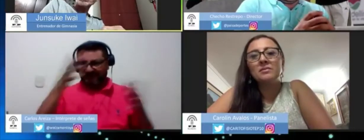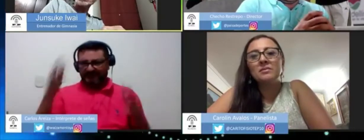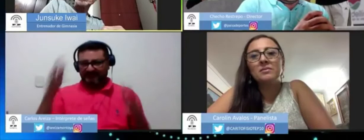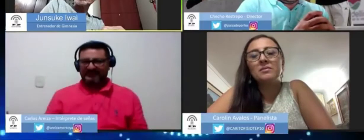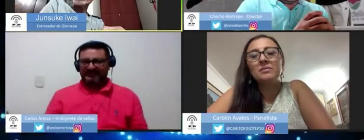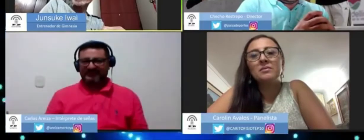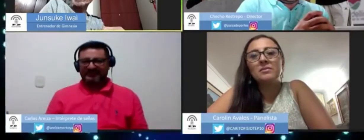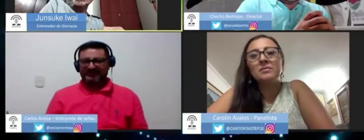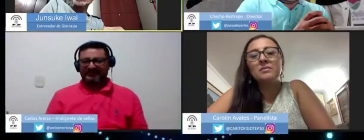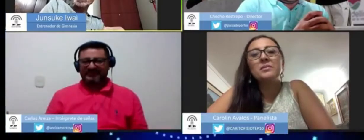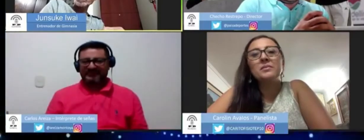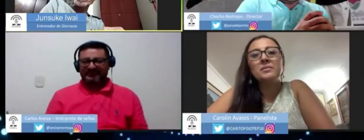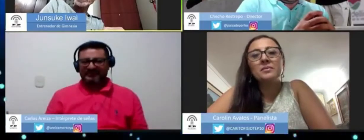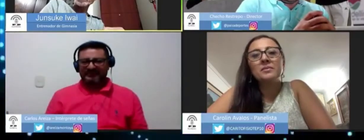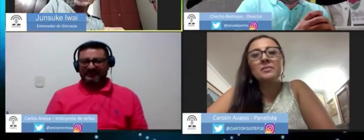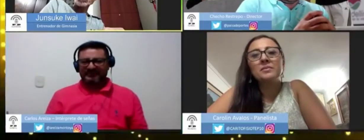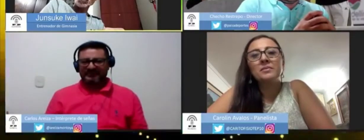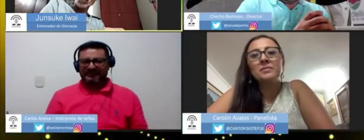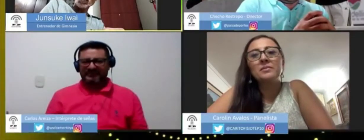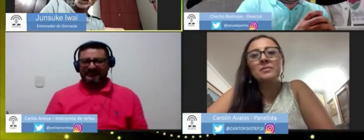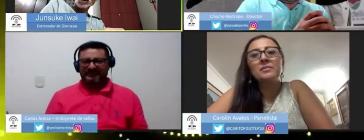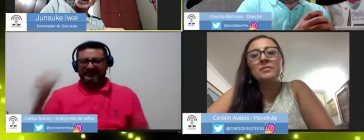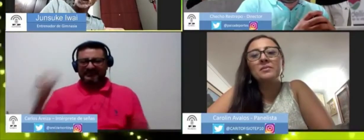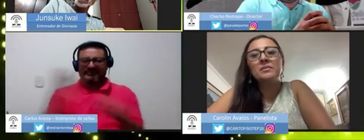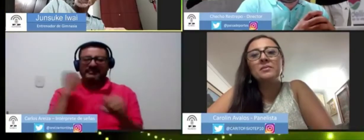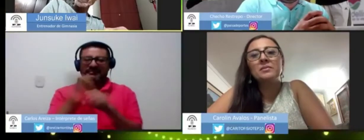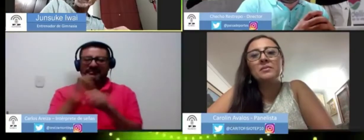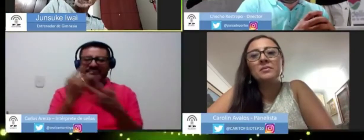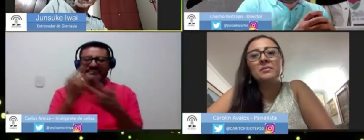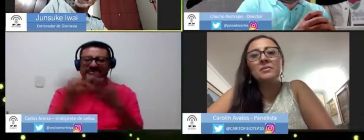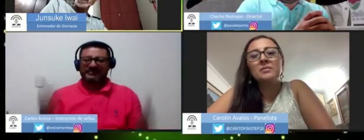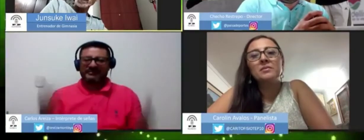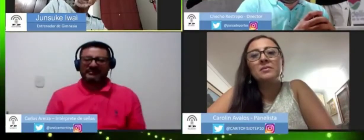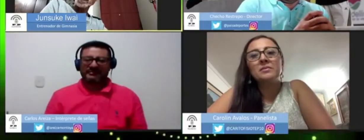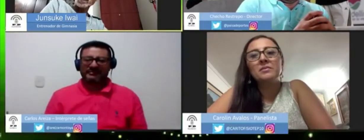trabajando, pero todavía falta mucho, no solamente